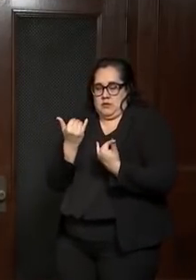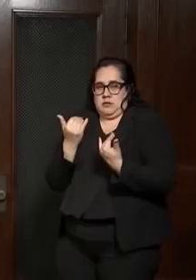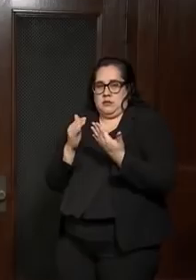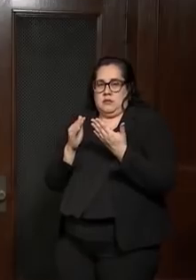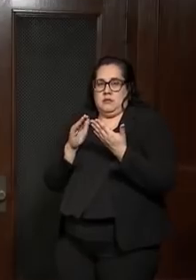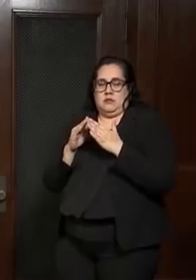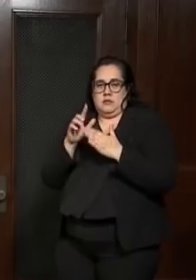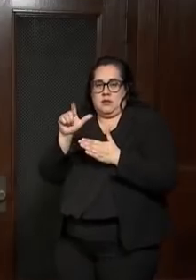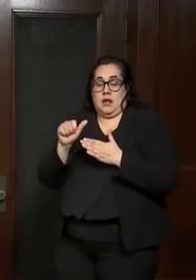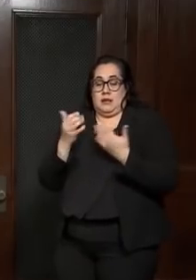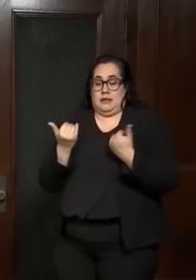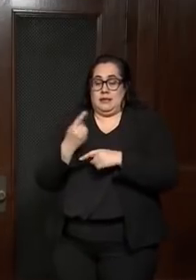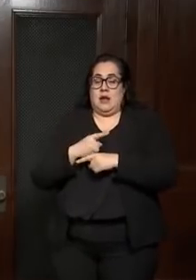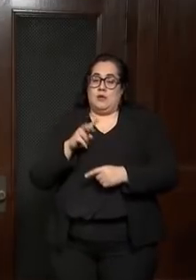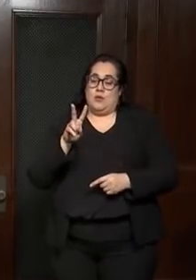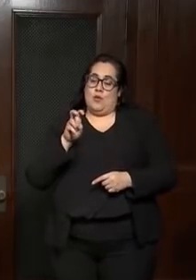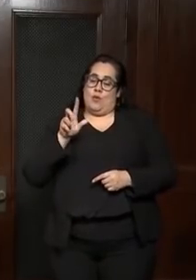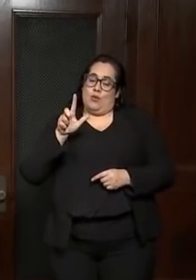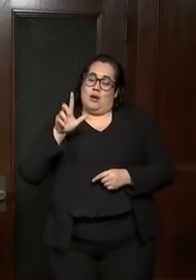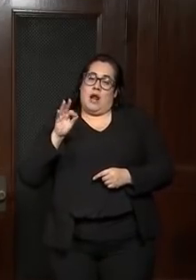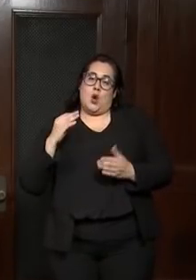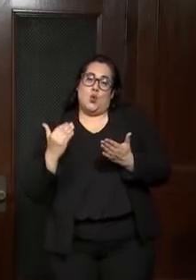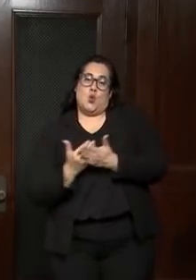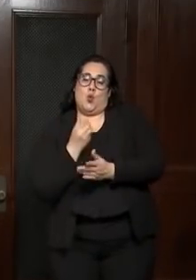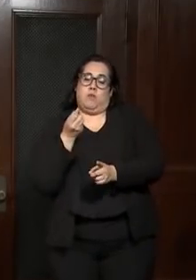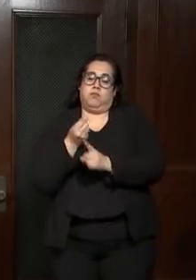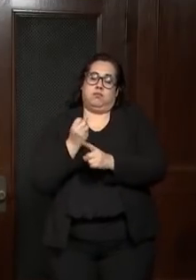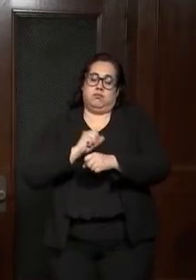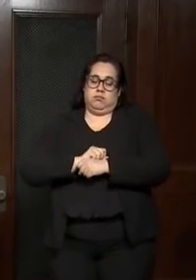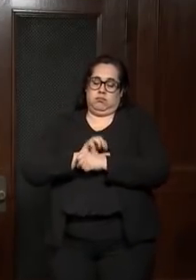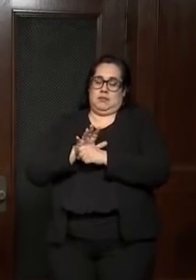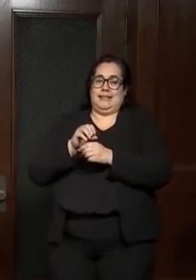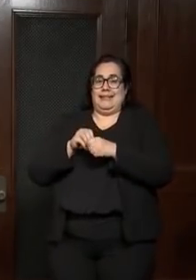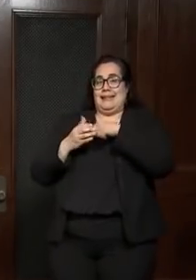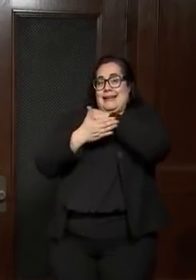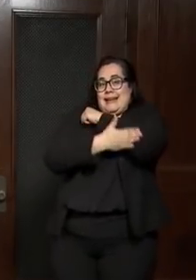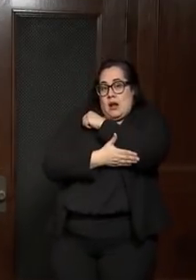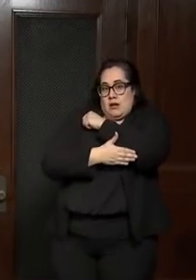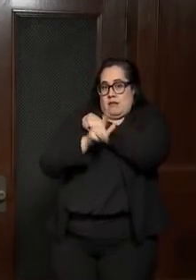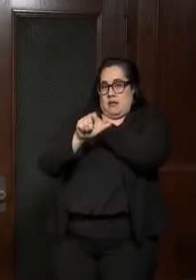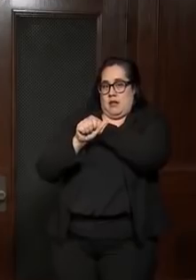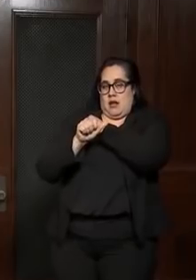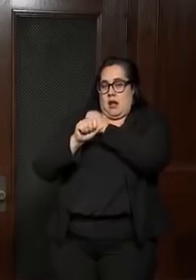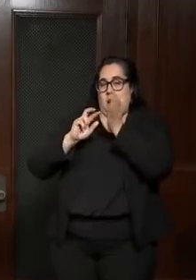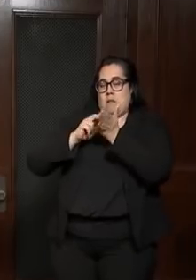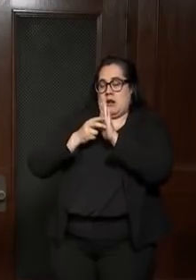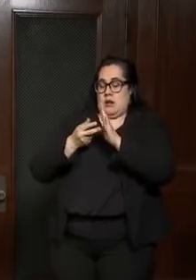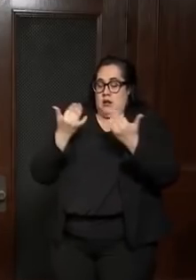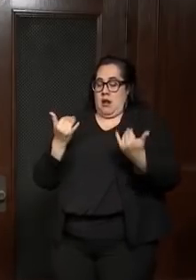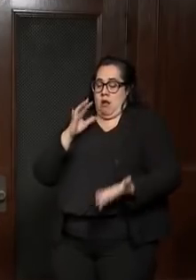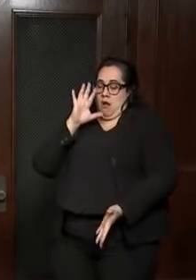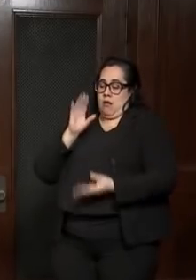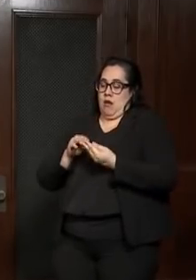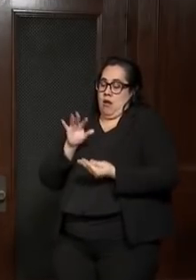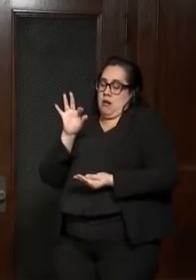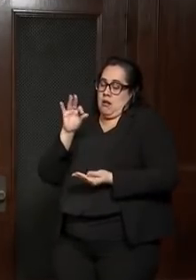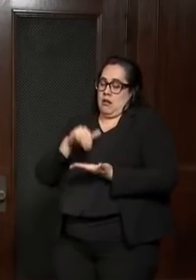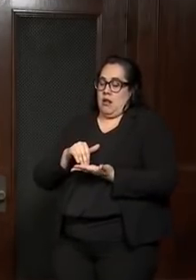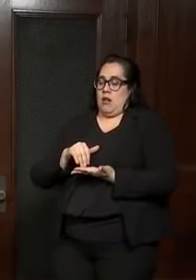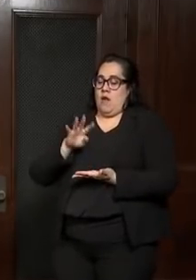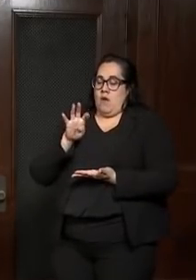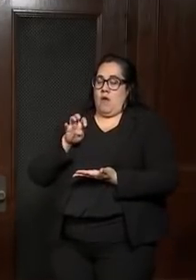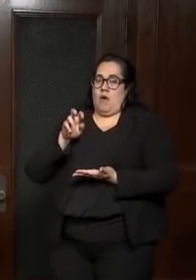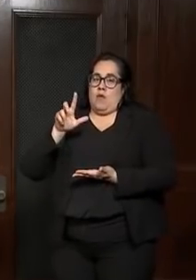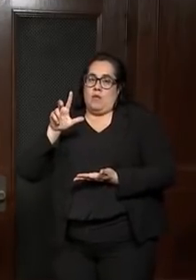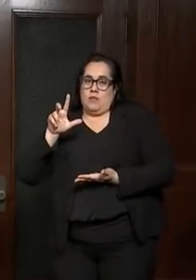hubieron 239 nuevos casos en el condado de Los Ángeles, llegando a un total de